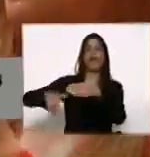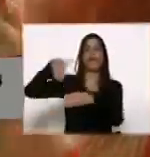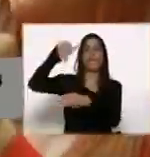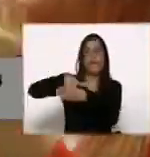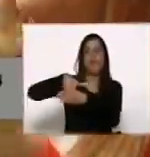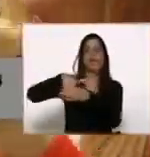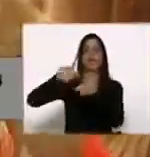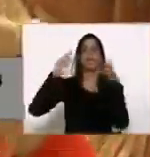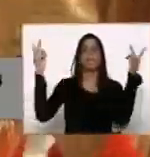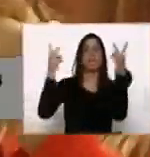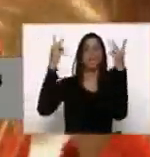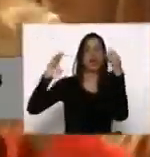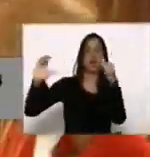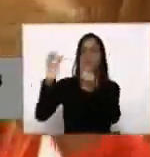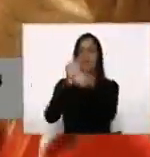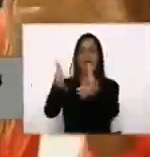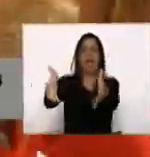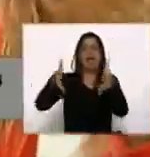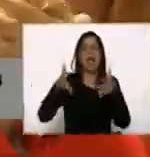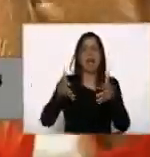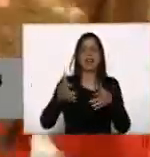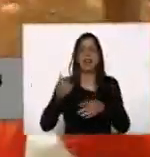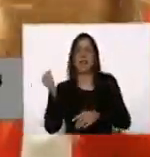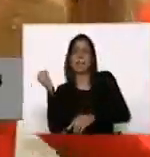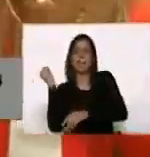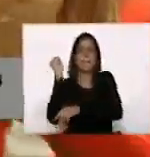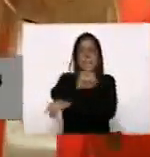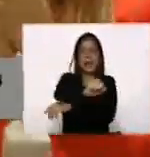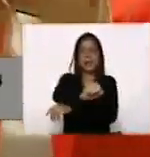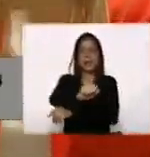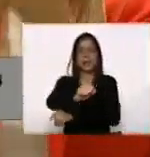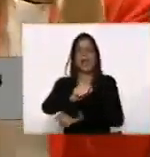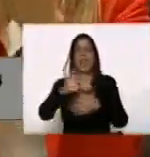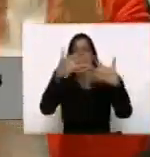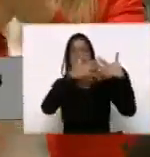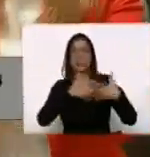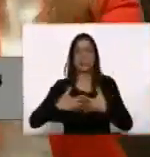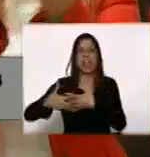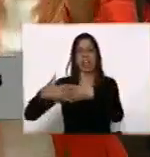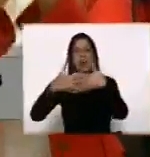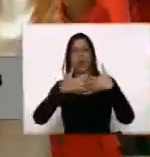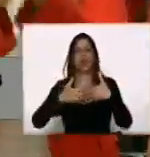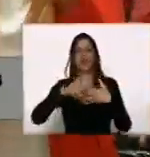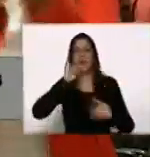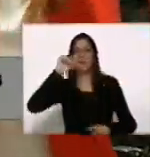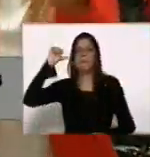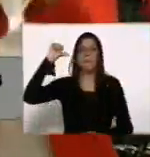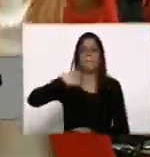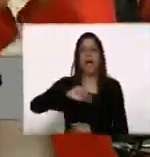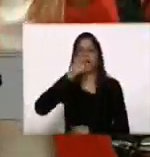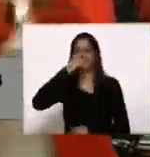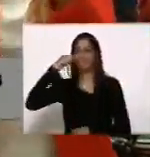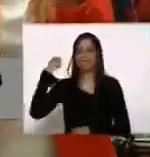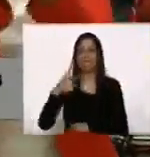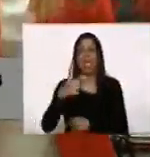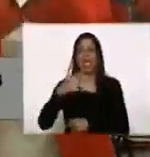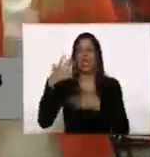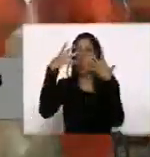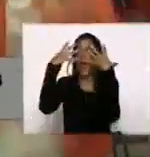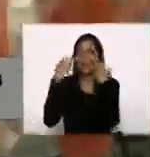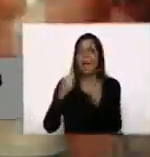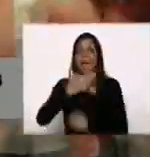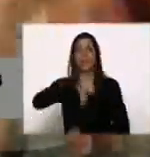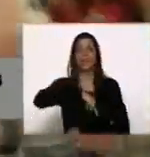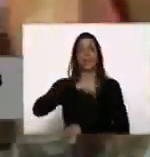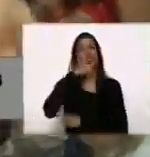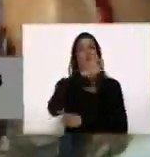revolución bolivariana y una aplastante derrota a este imperio miserable que no entiende que